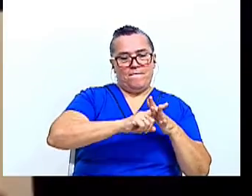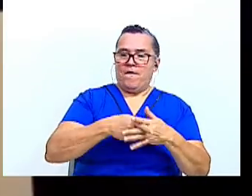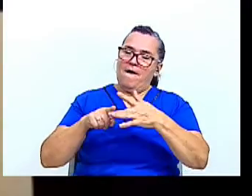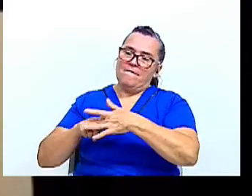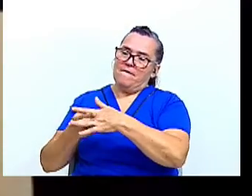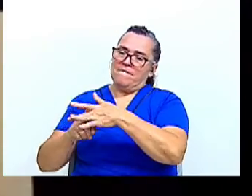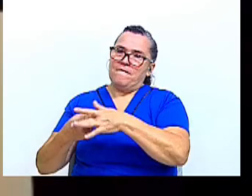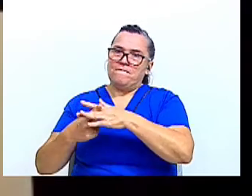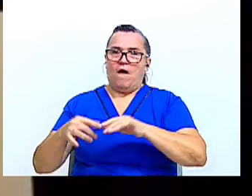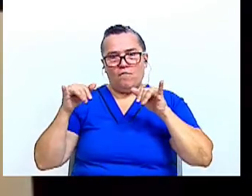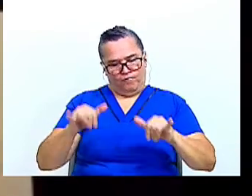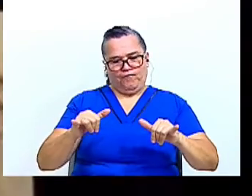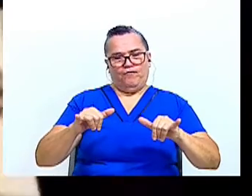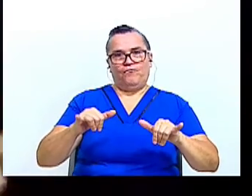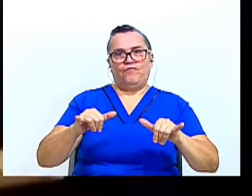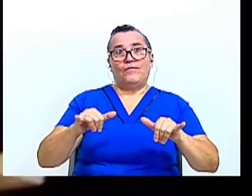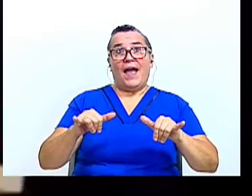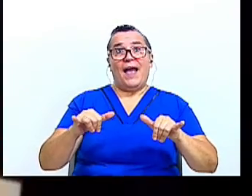firme.